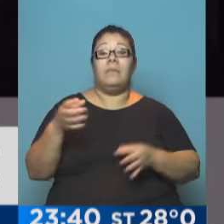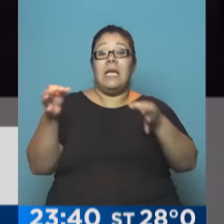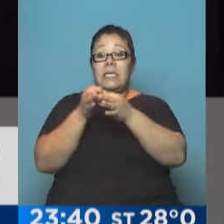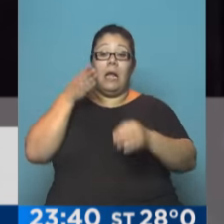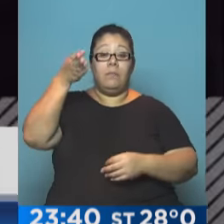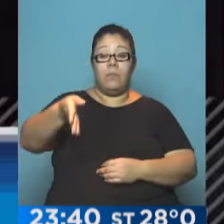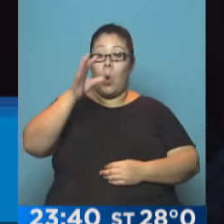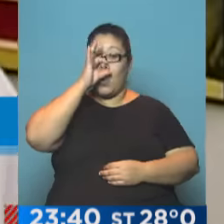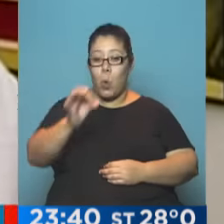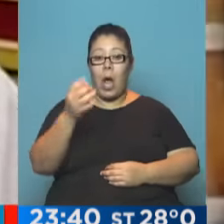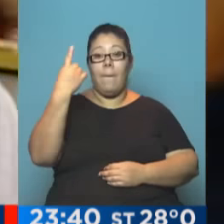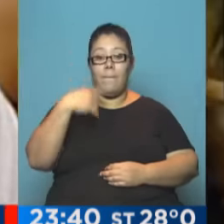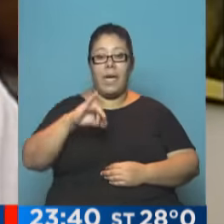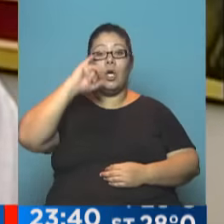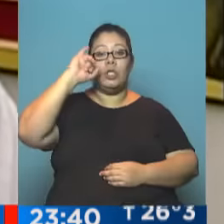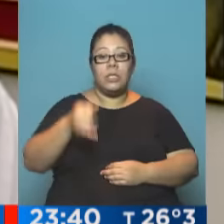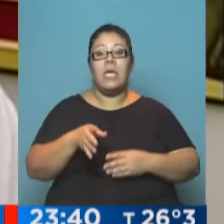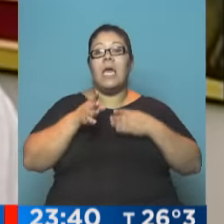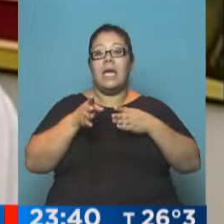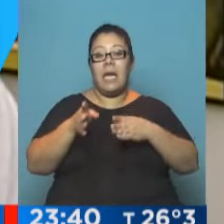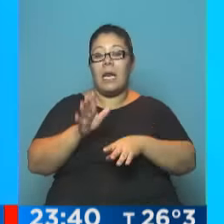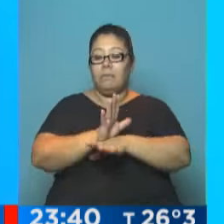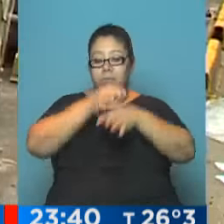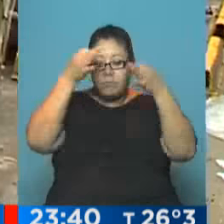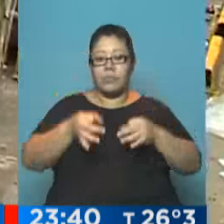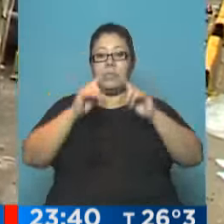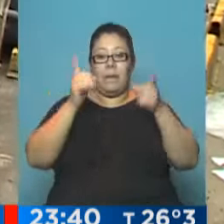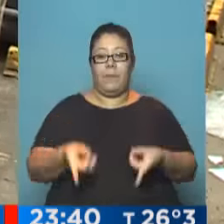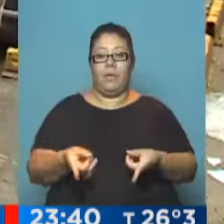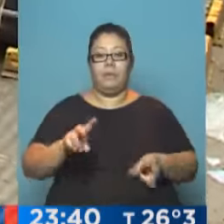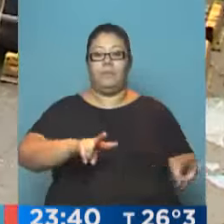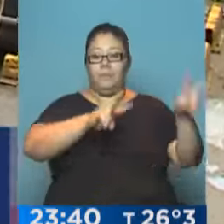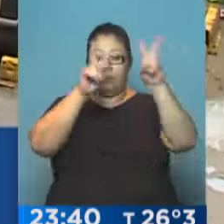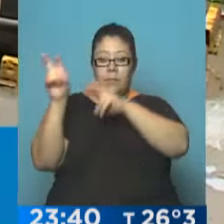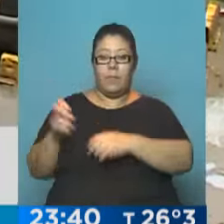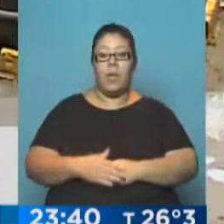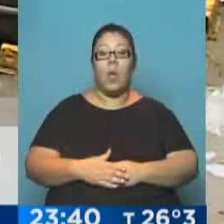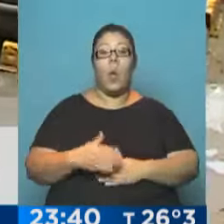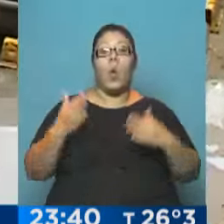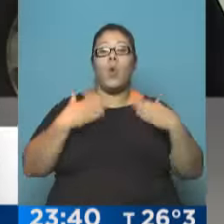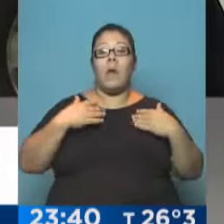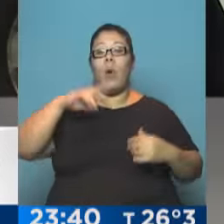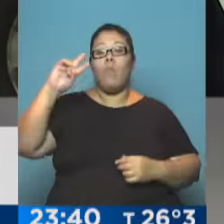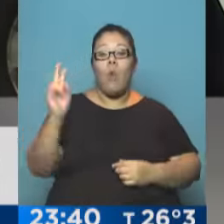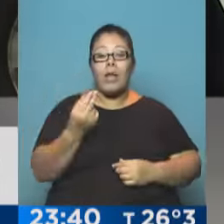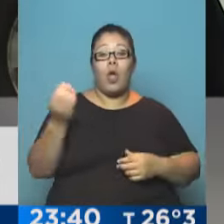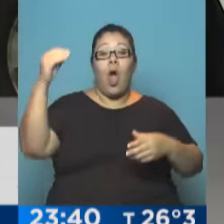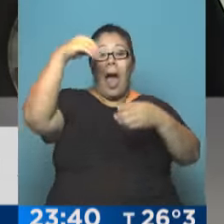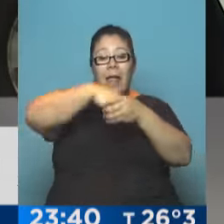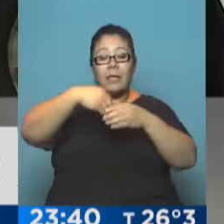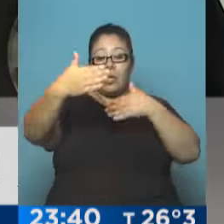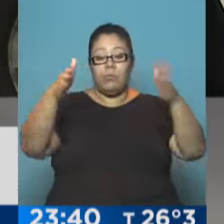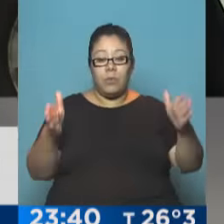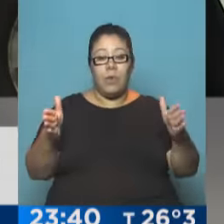islas, afirma que estuvo en una guerra con todas las letras. Hallaron cadáver en un contenedor. Se trata del